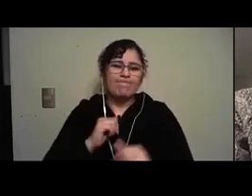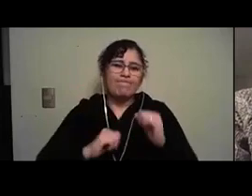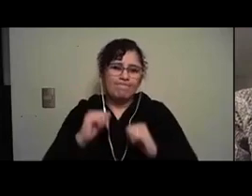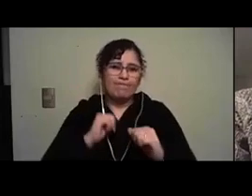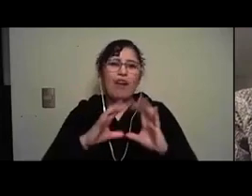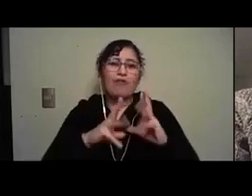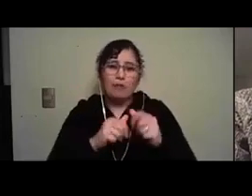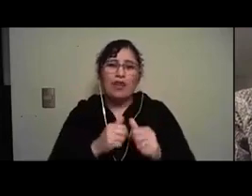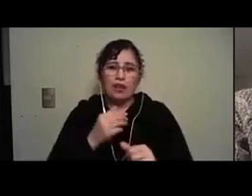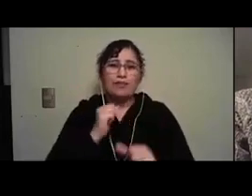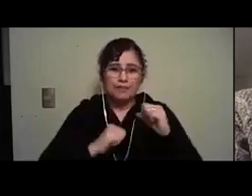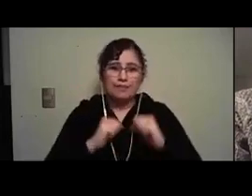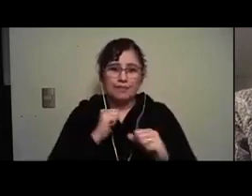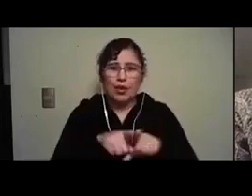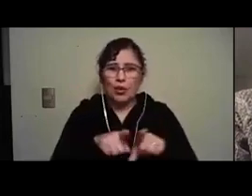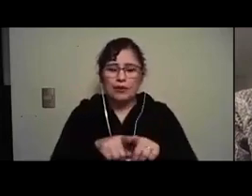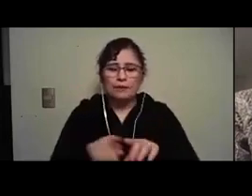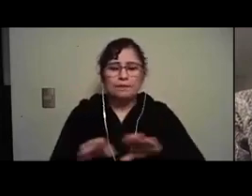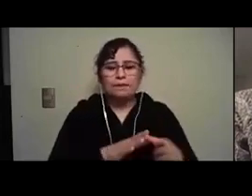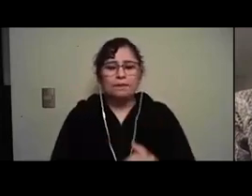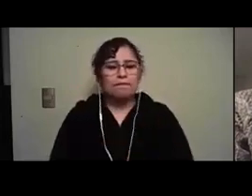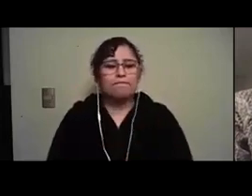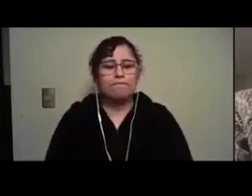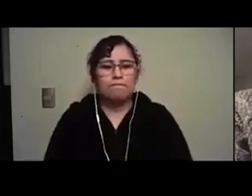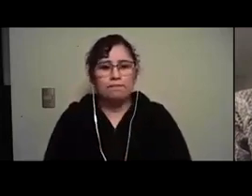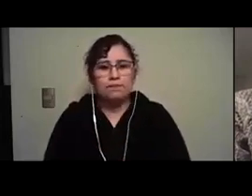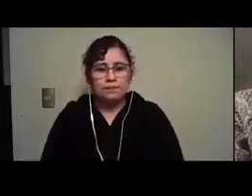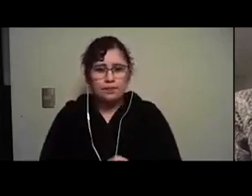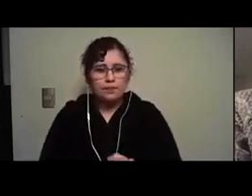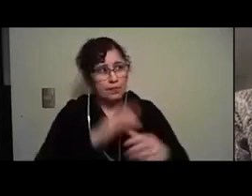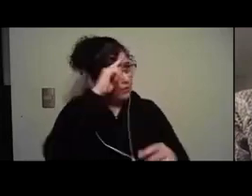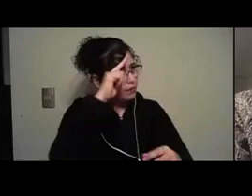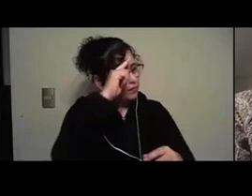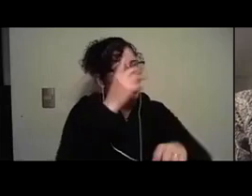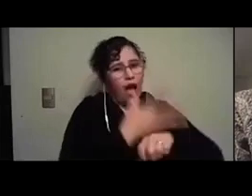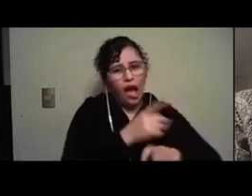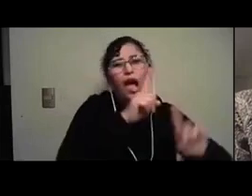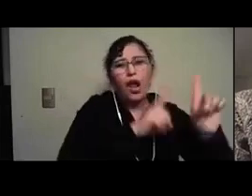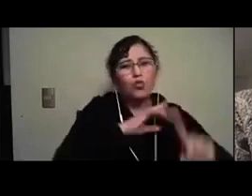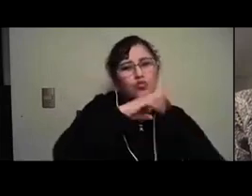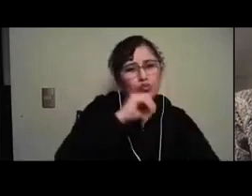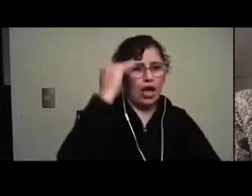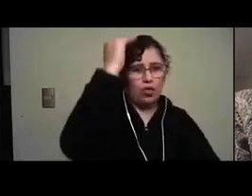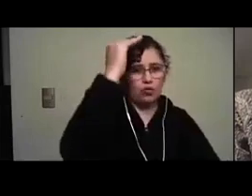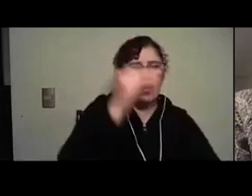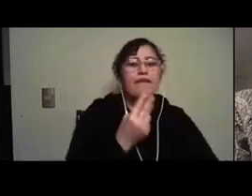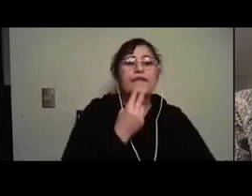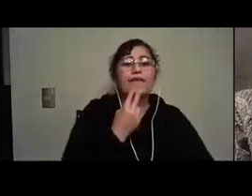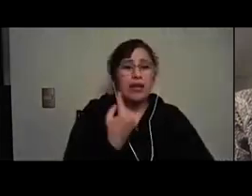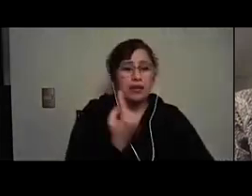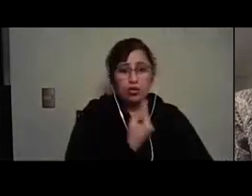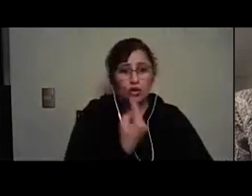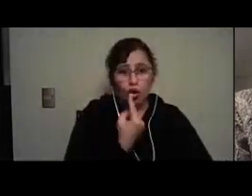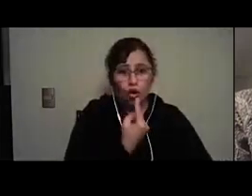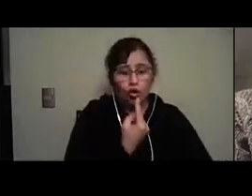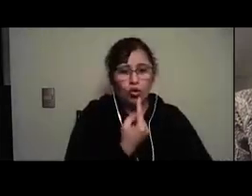Um, Profe, no sé qué más. hay, por ejemplo, adultos mayores que vivan, digamos, solos porque quizás todavía